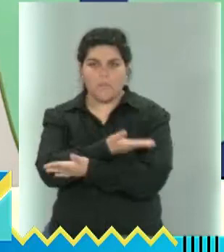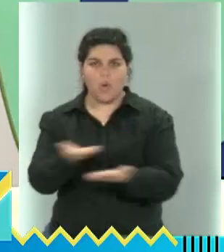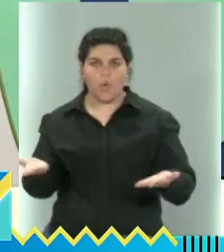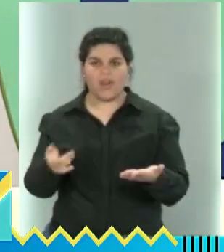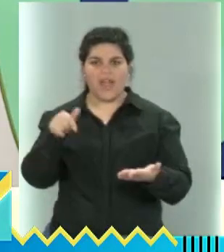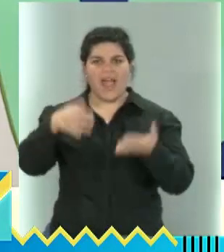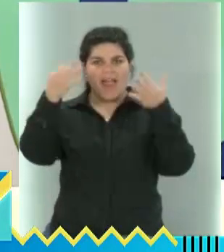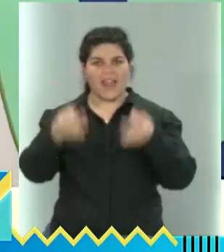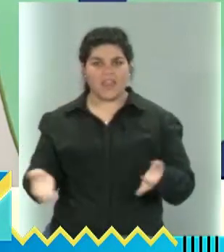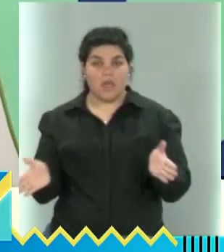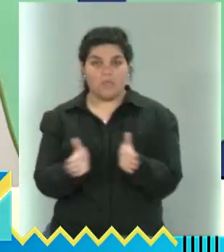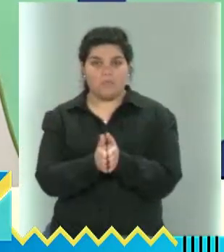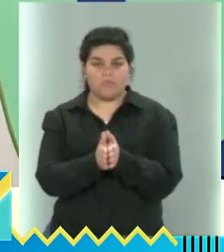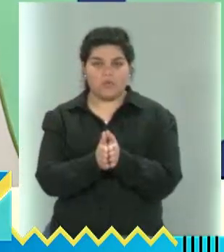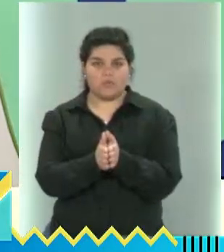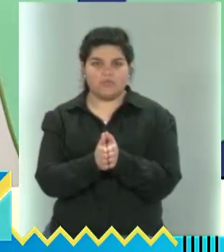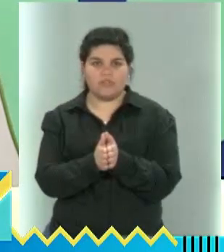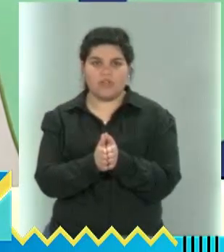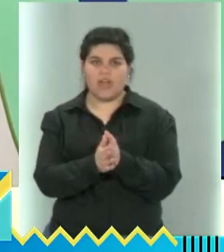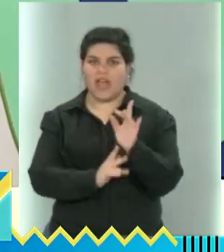calidad, por lo tanto